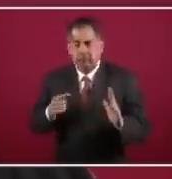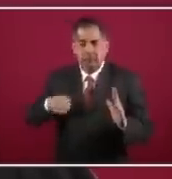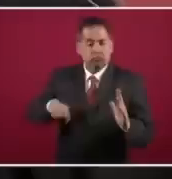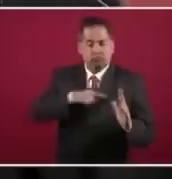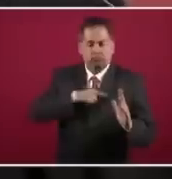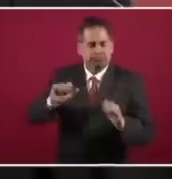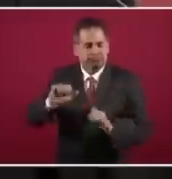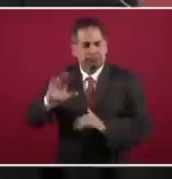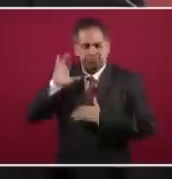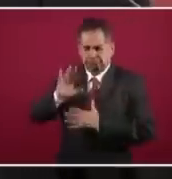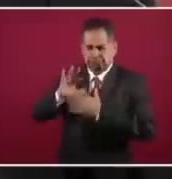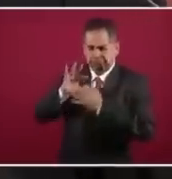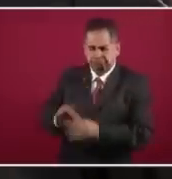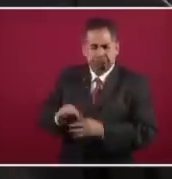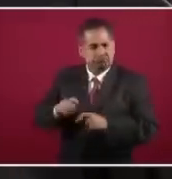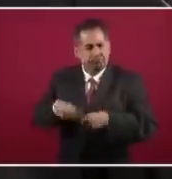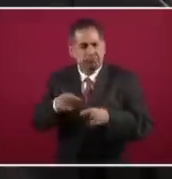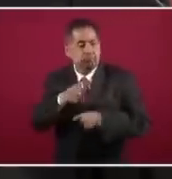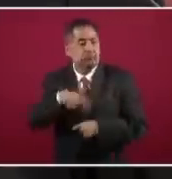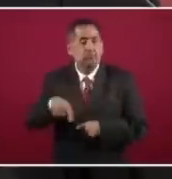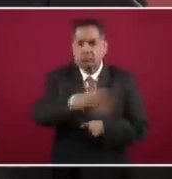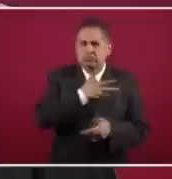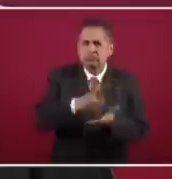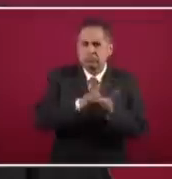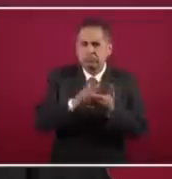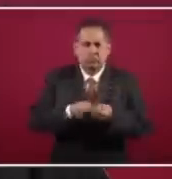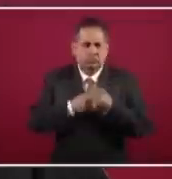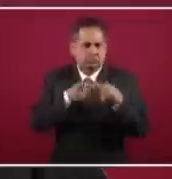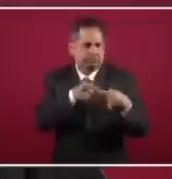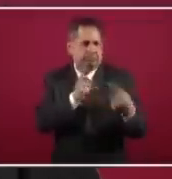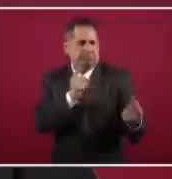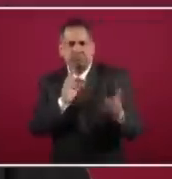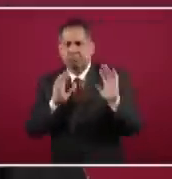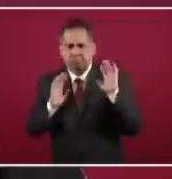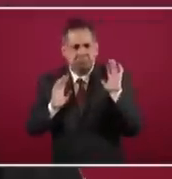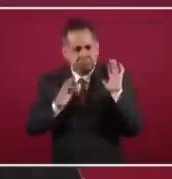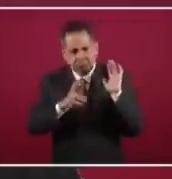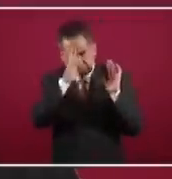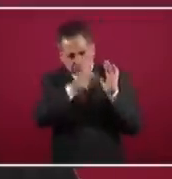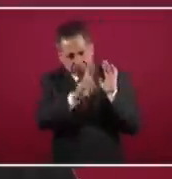estamos comprometidos a garantizar el derecho a disentir,